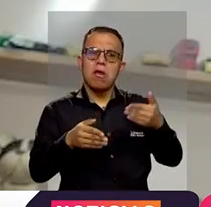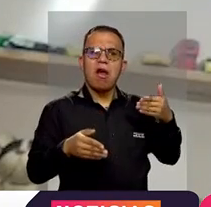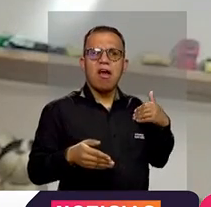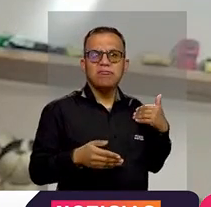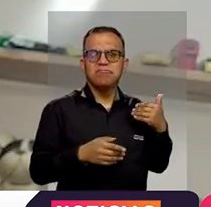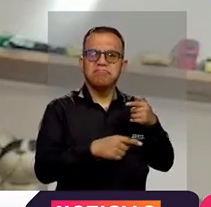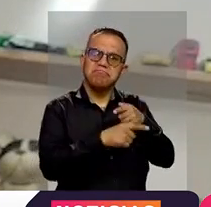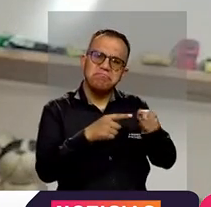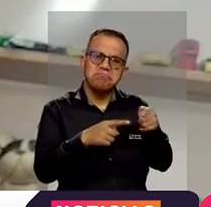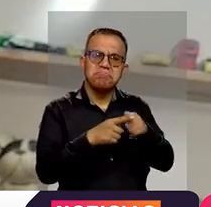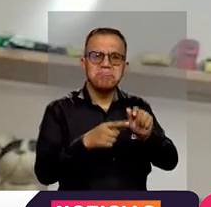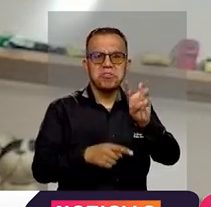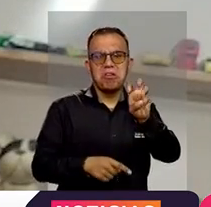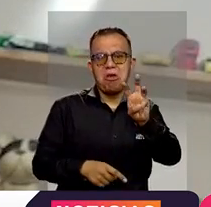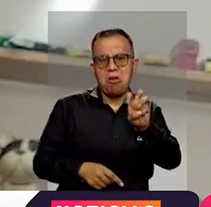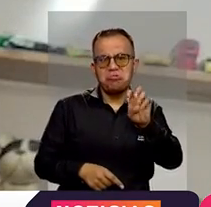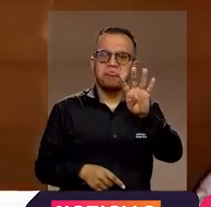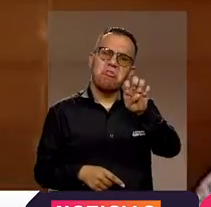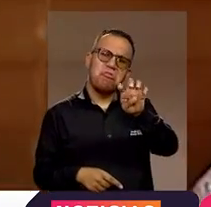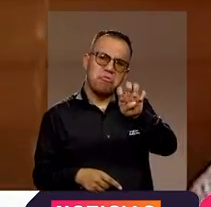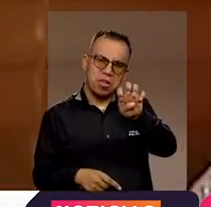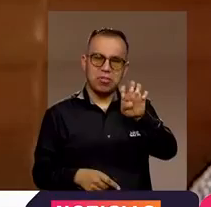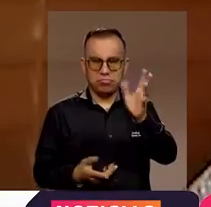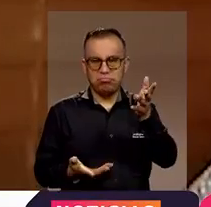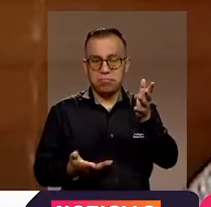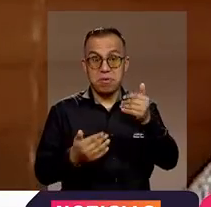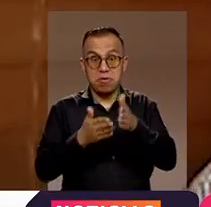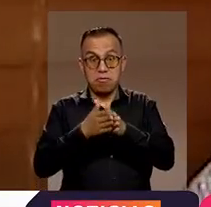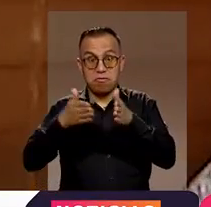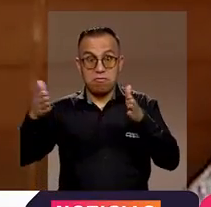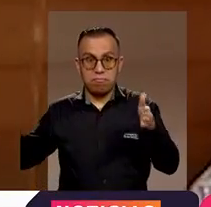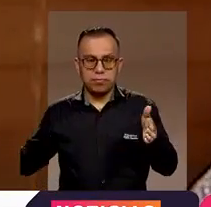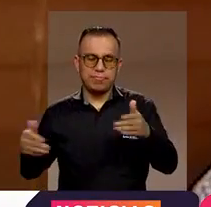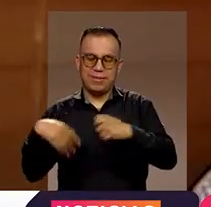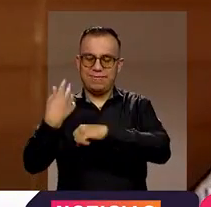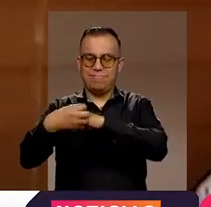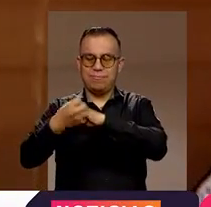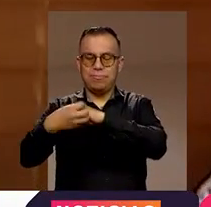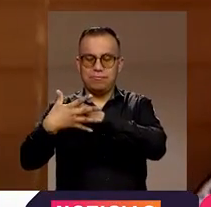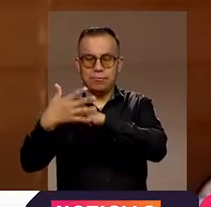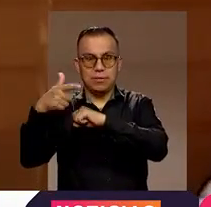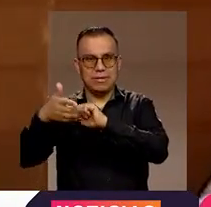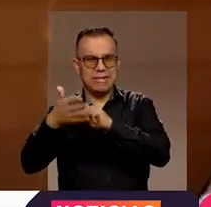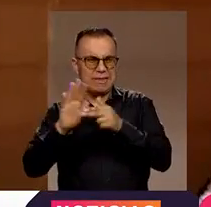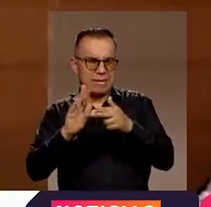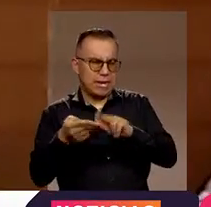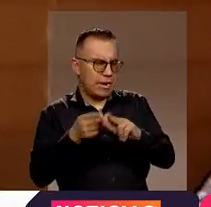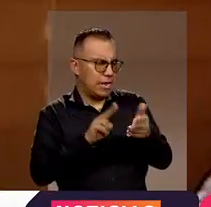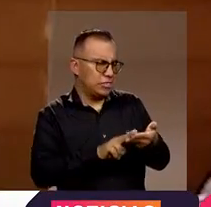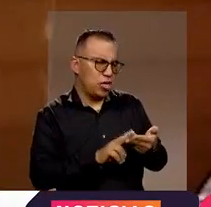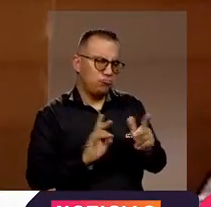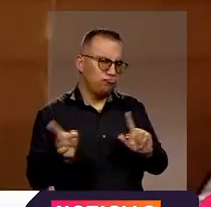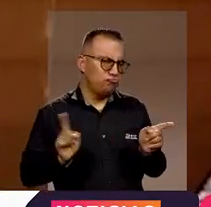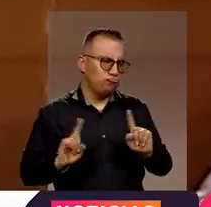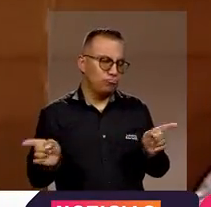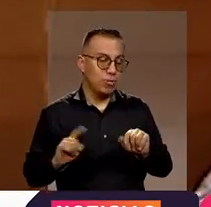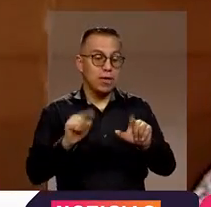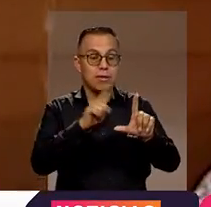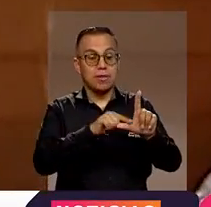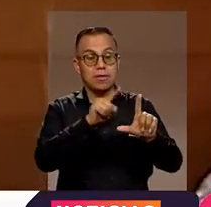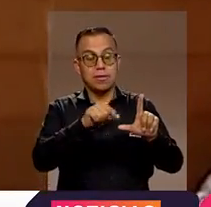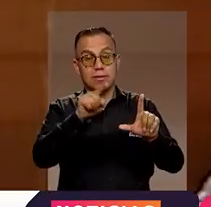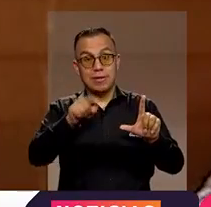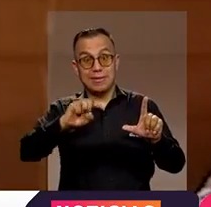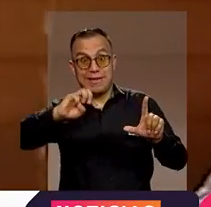durado de 8 a 9 semanas. Y la variante Delta no creo que tenga relación con la tercera ola. Básicamente en la tercera ola lo